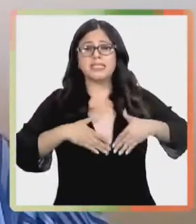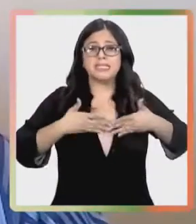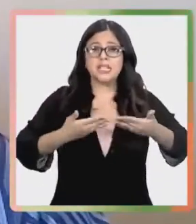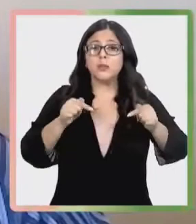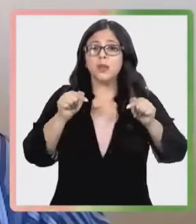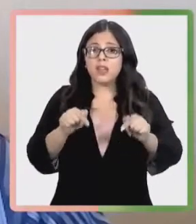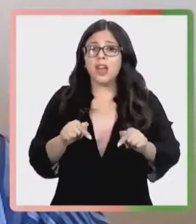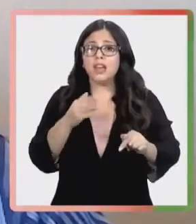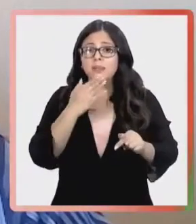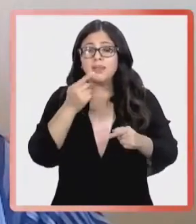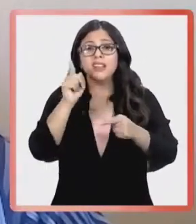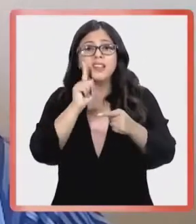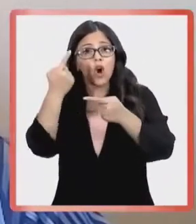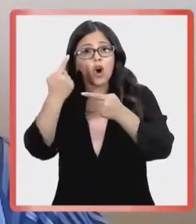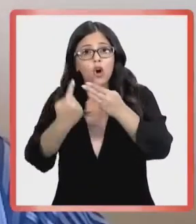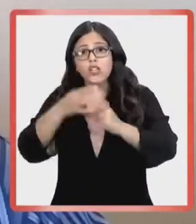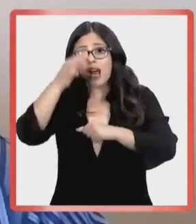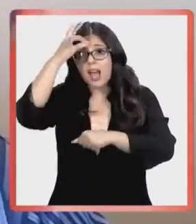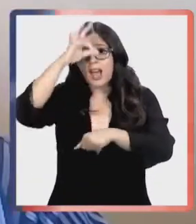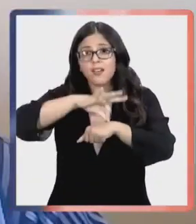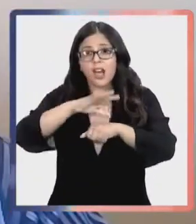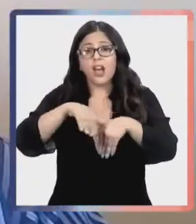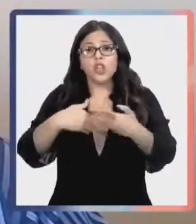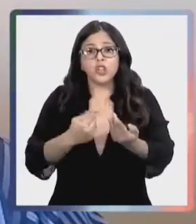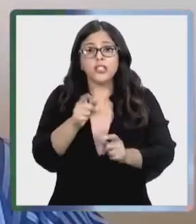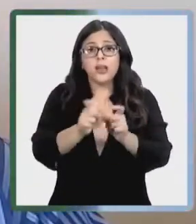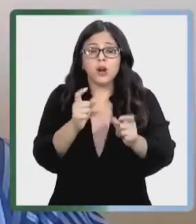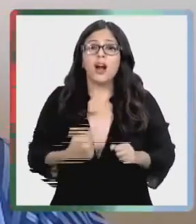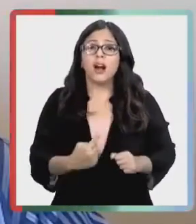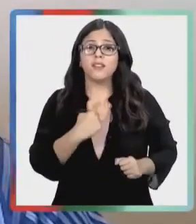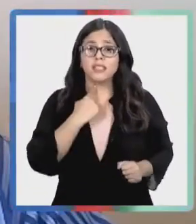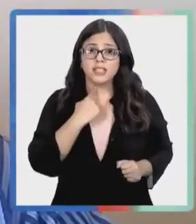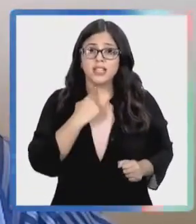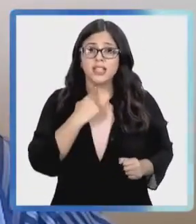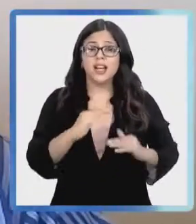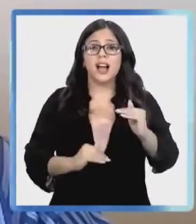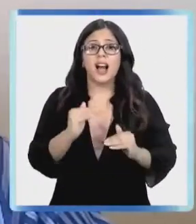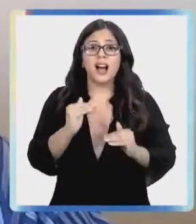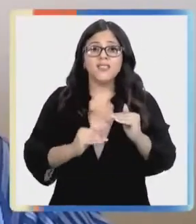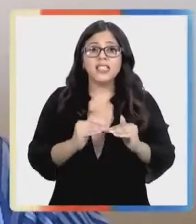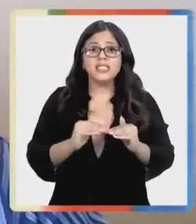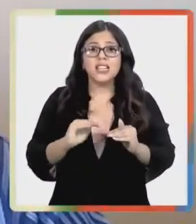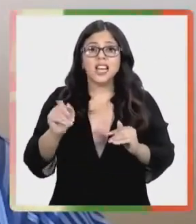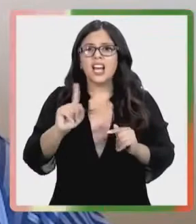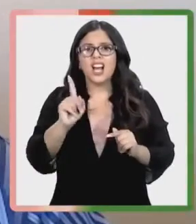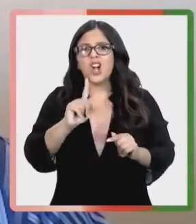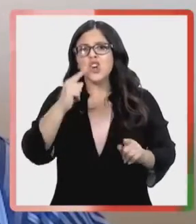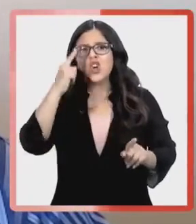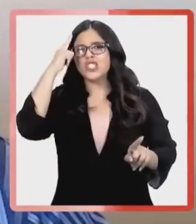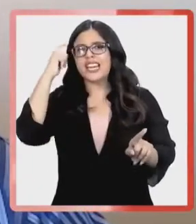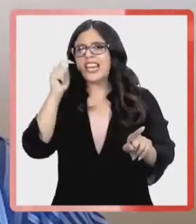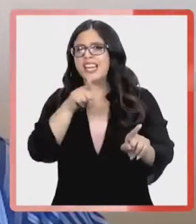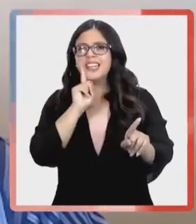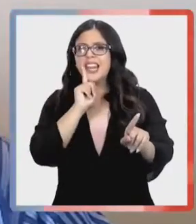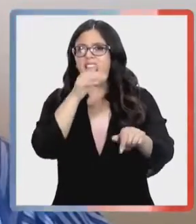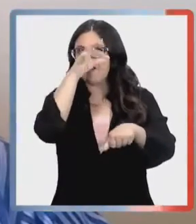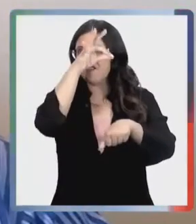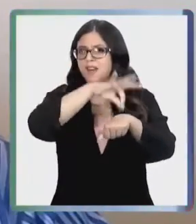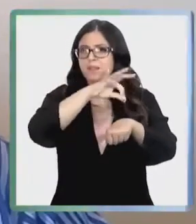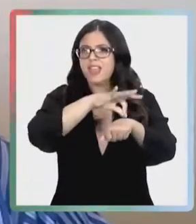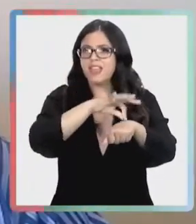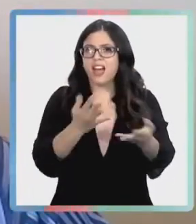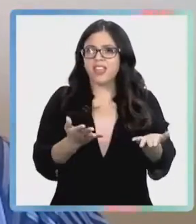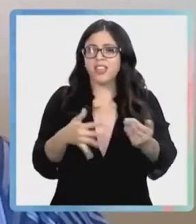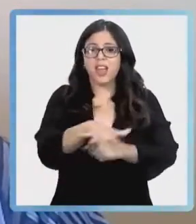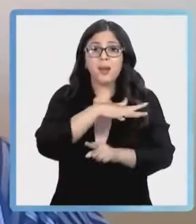que también los tienen otras enfermedades. Y por lo tanto, las personas afectadas muchas veces no se les cree que tienen esta enfermedad. Y